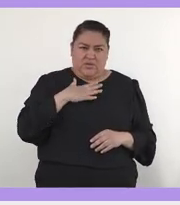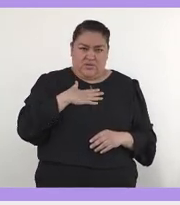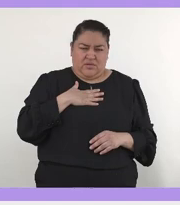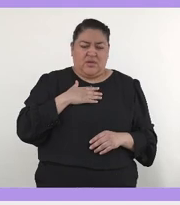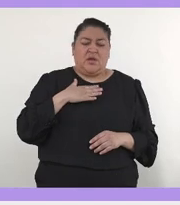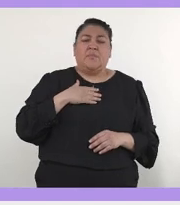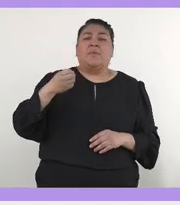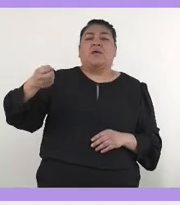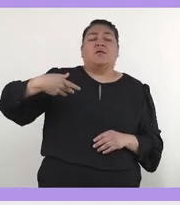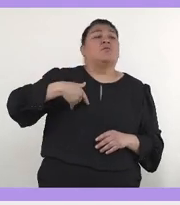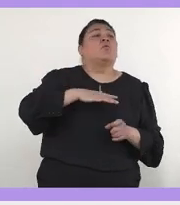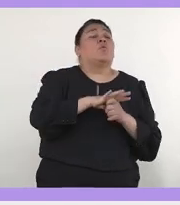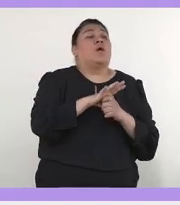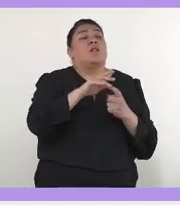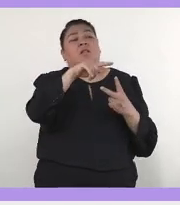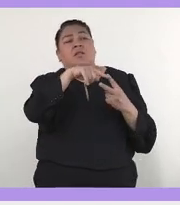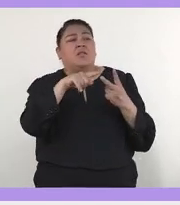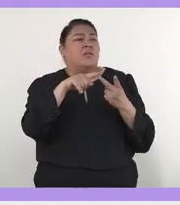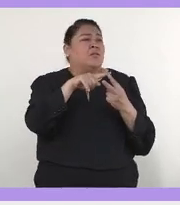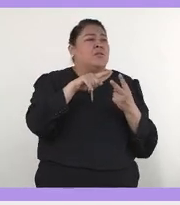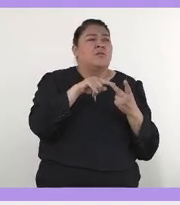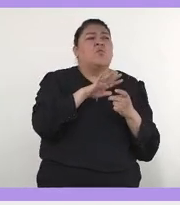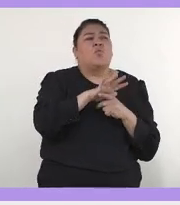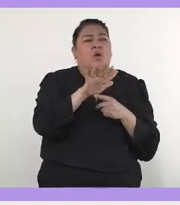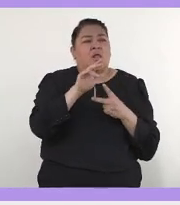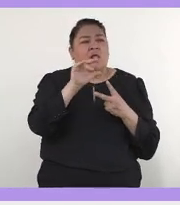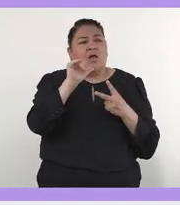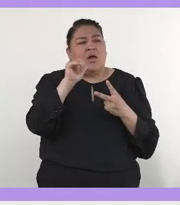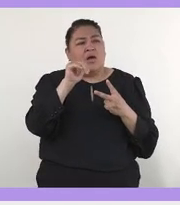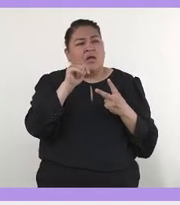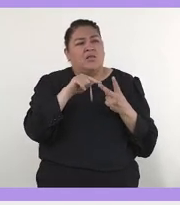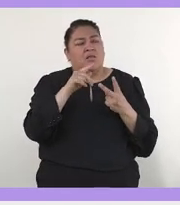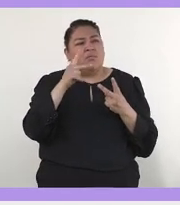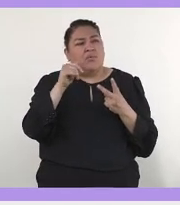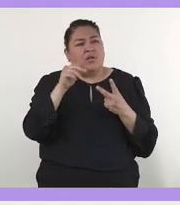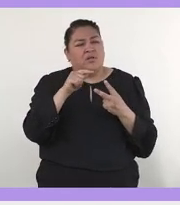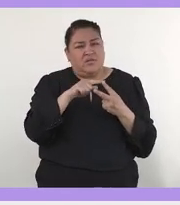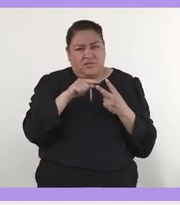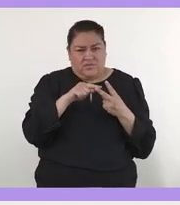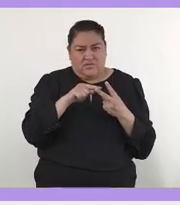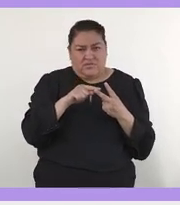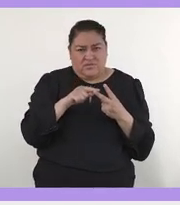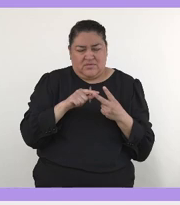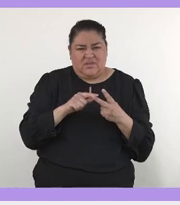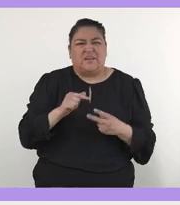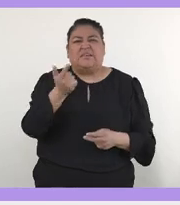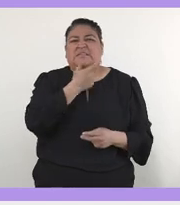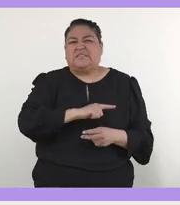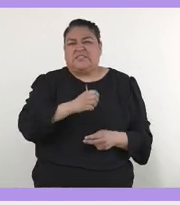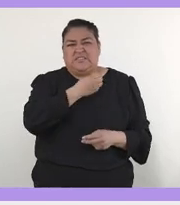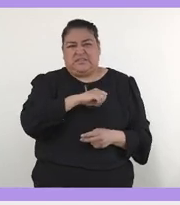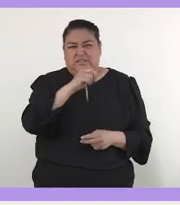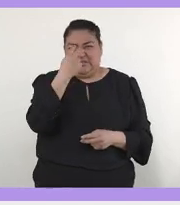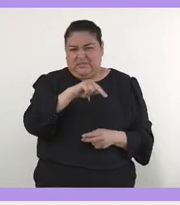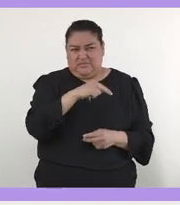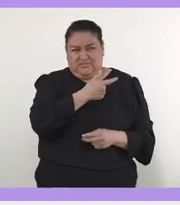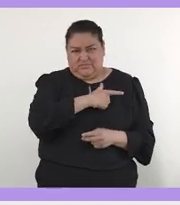mí me gustaría que me dijeran Ay qué prefieres Ana o Paulina Pues solo aquí una persona es la única que me dicen apago la única la única